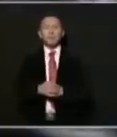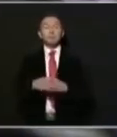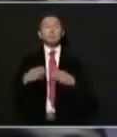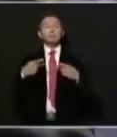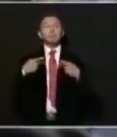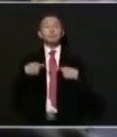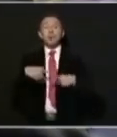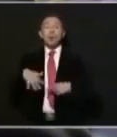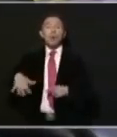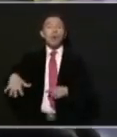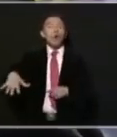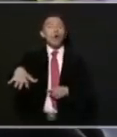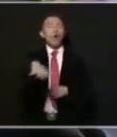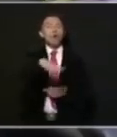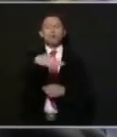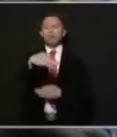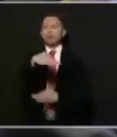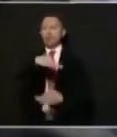poder